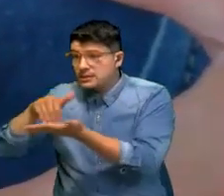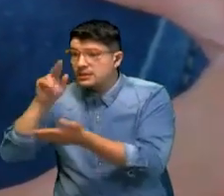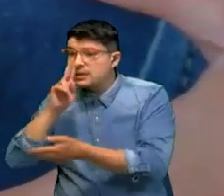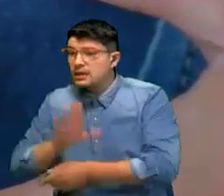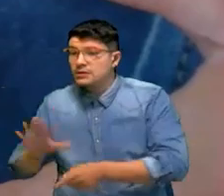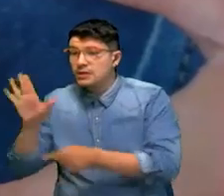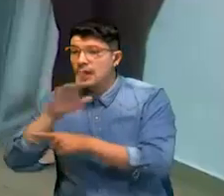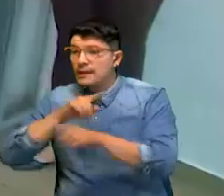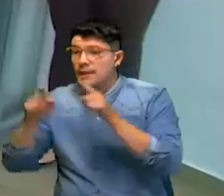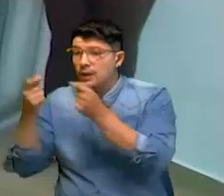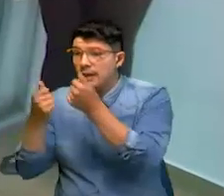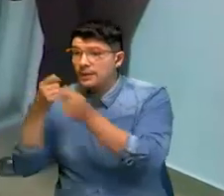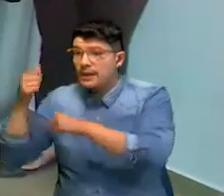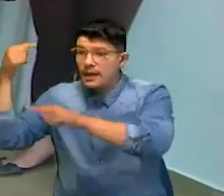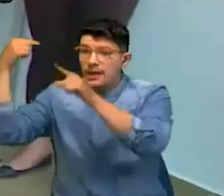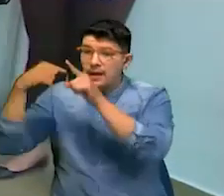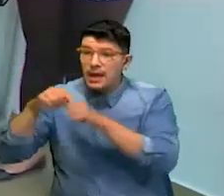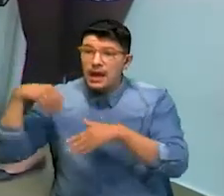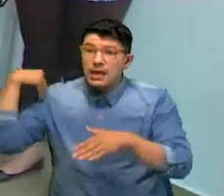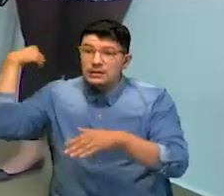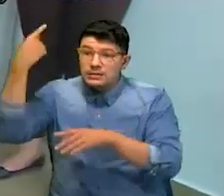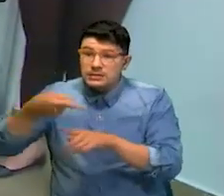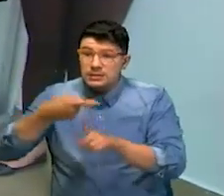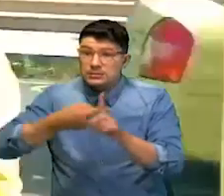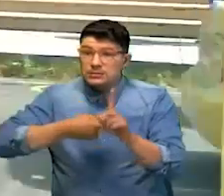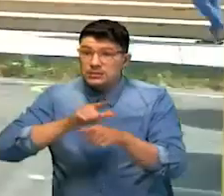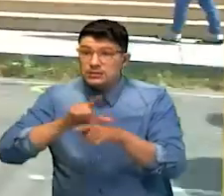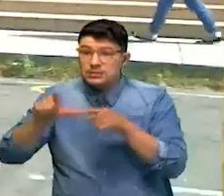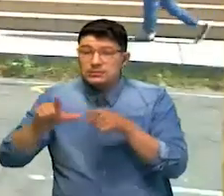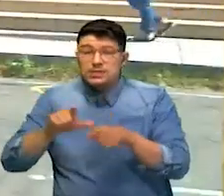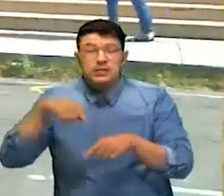el desembolso del dinero podría tardar hasta el próximo viernes.